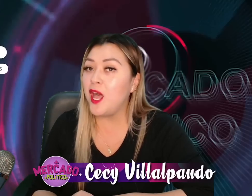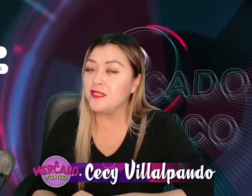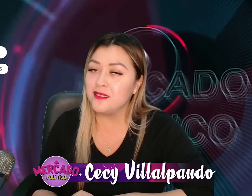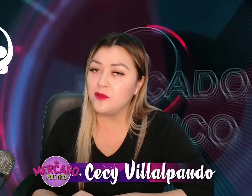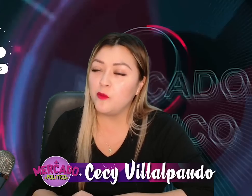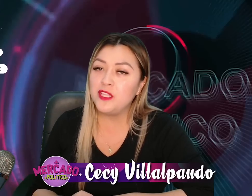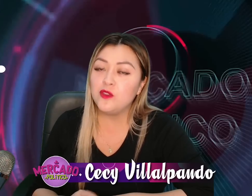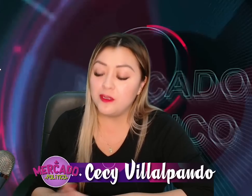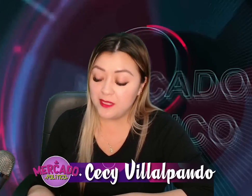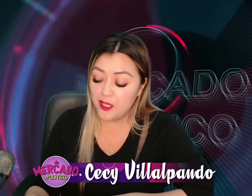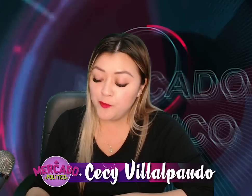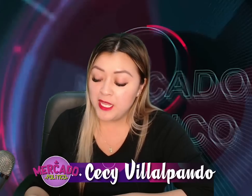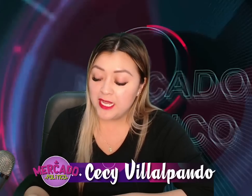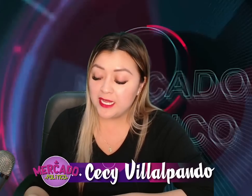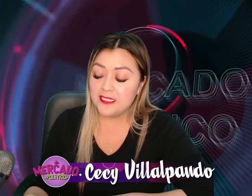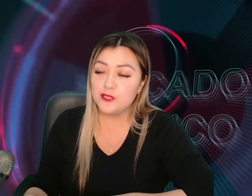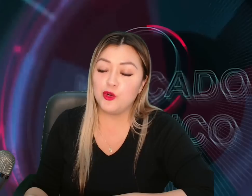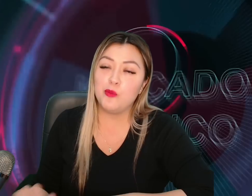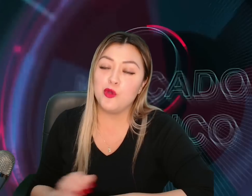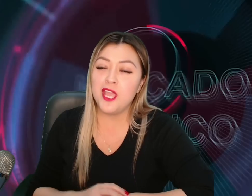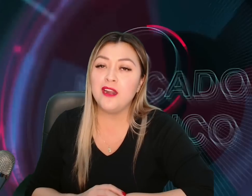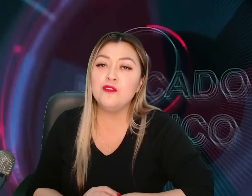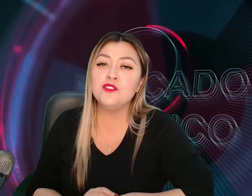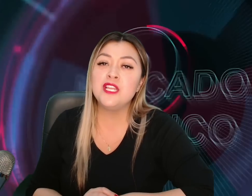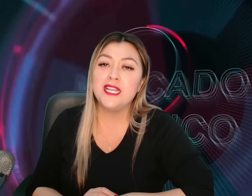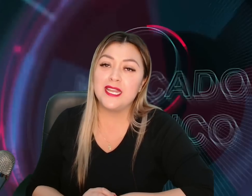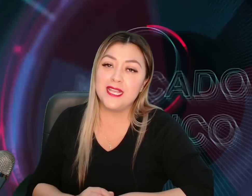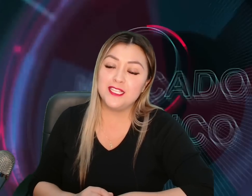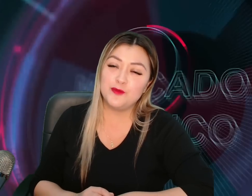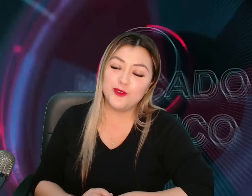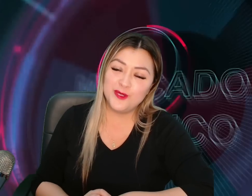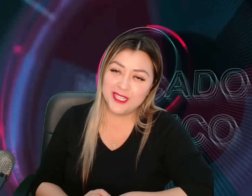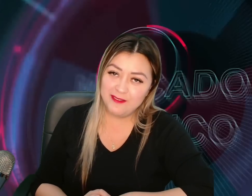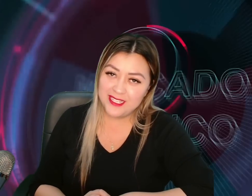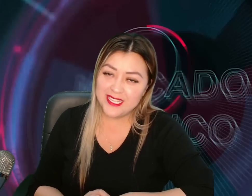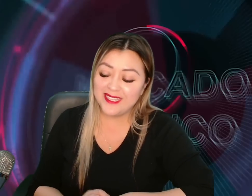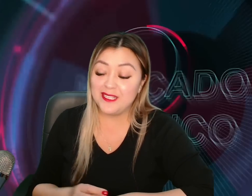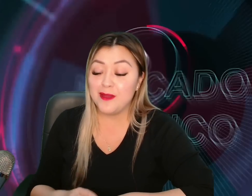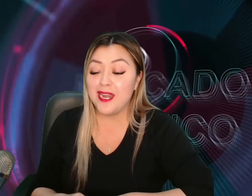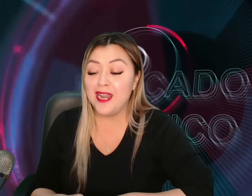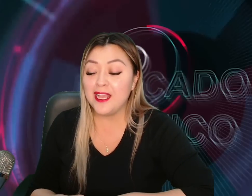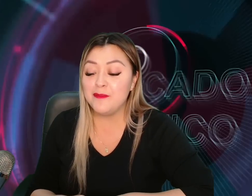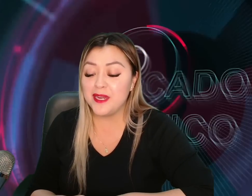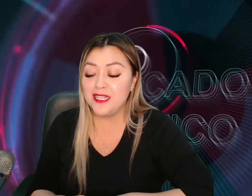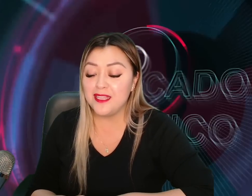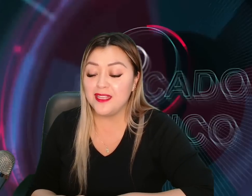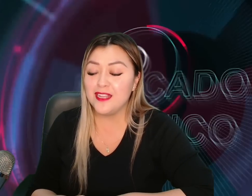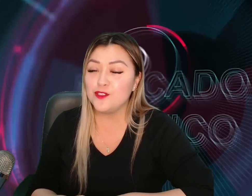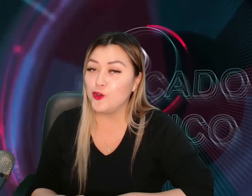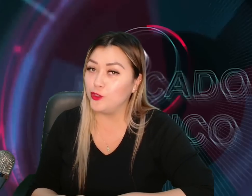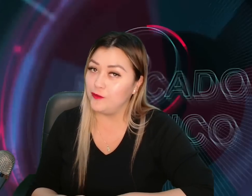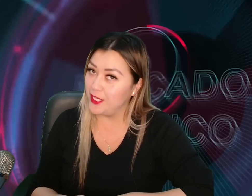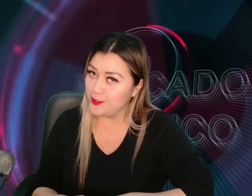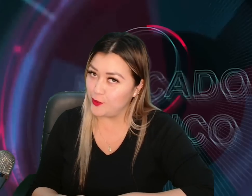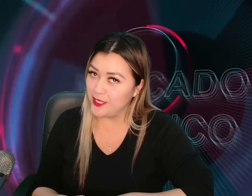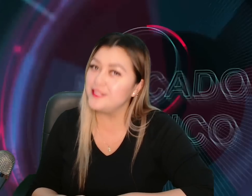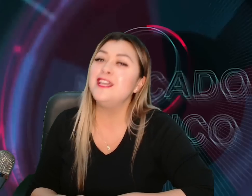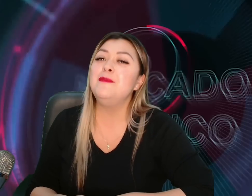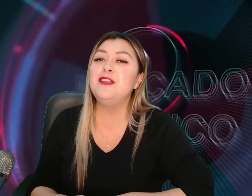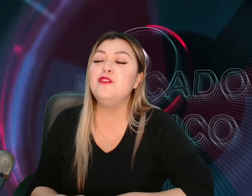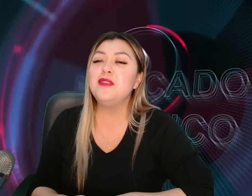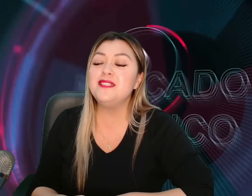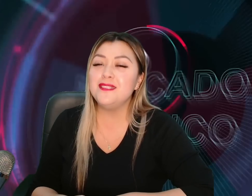acompañado hasta este momento del video Gracias por apoyarnos Gracias por suscribirse y activar la campanita de las notificaciones